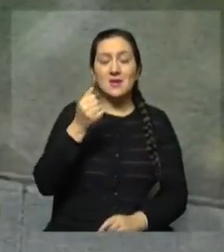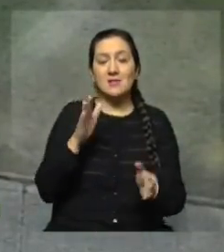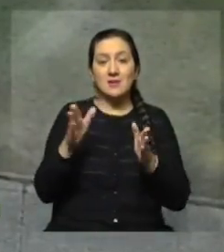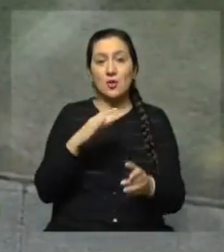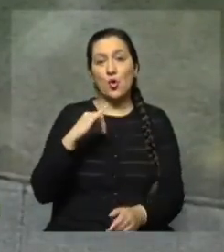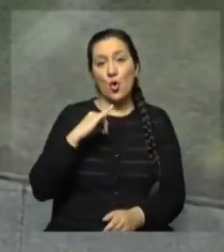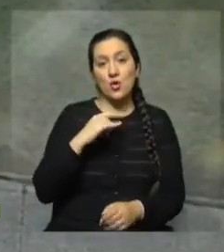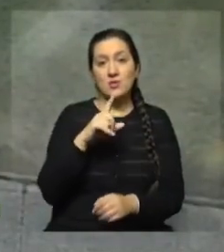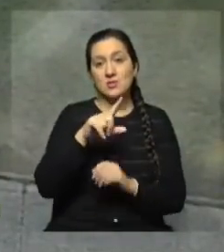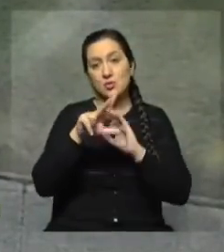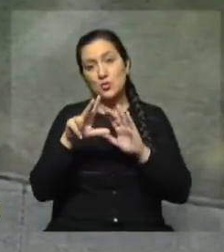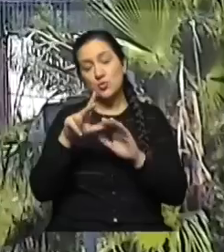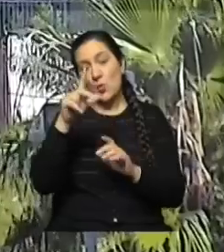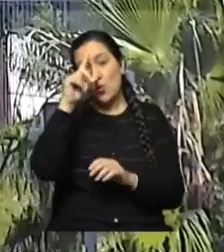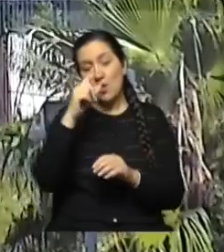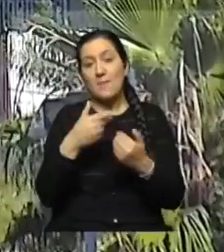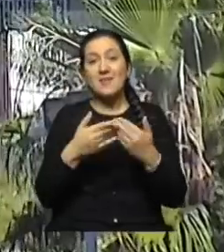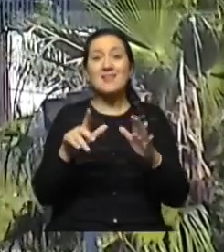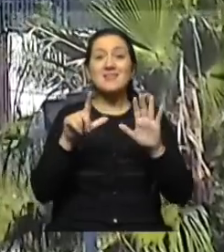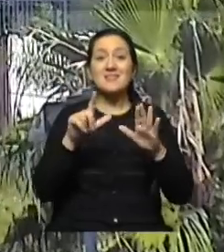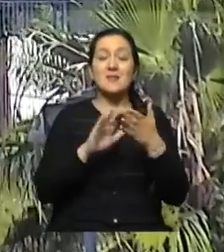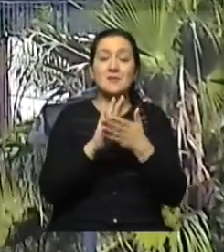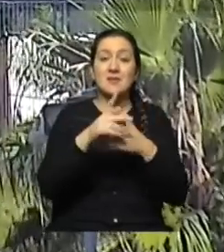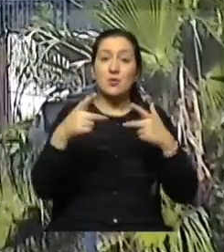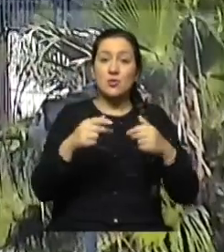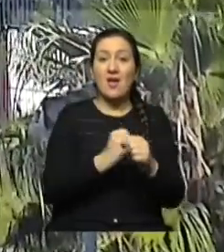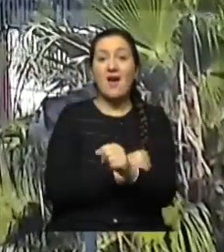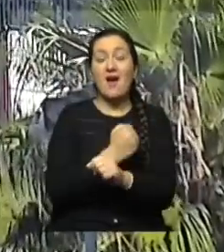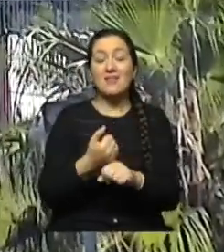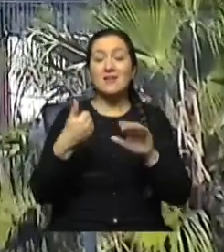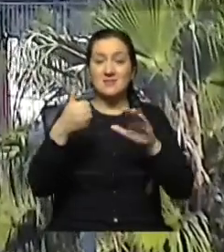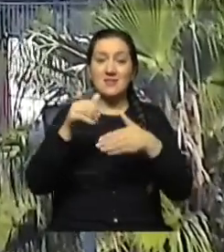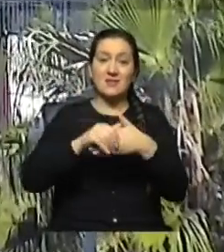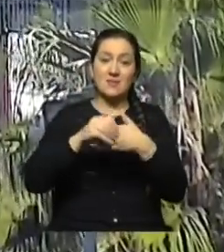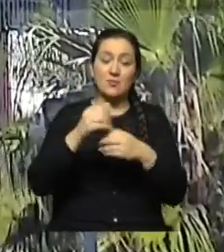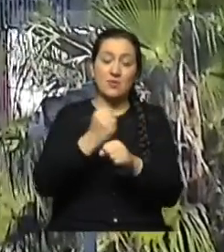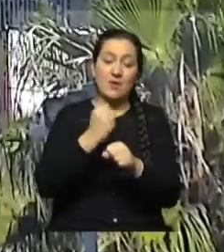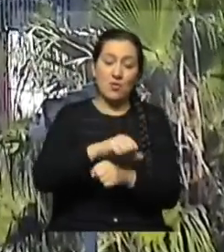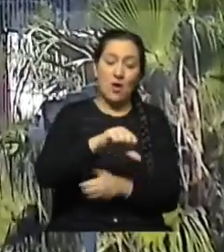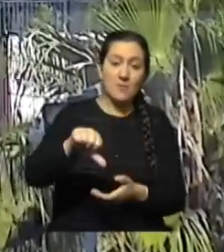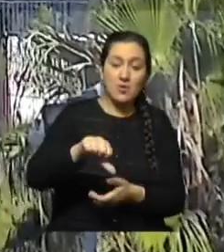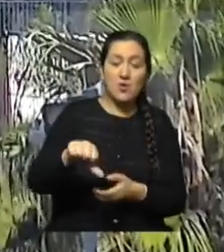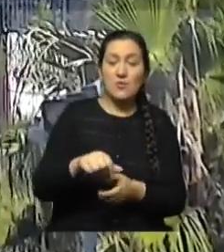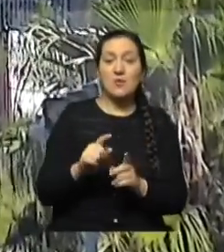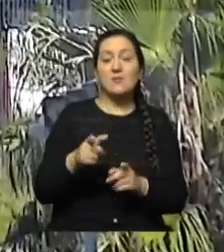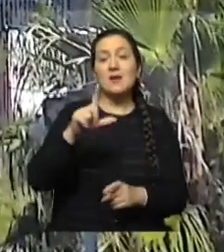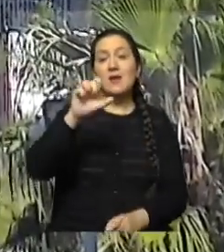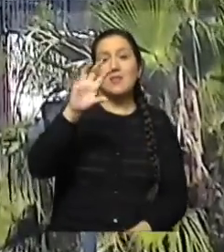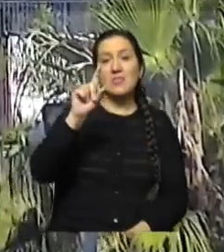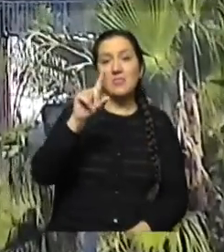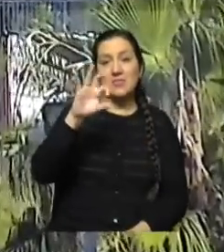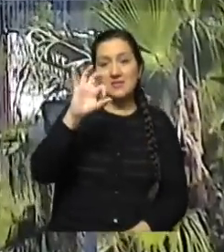desde las siete de la mañana está cortado y se extenderá hasta la hora 18 por tareas de hormigonado más que se Ledesma entre Francisco